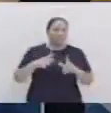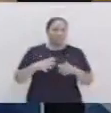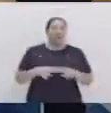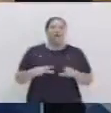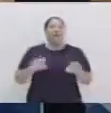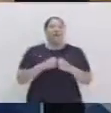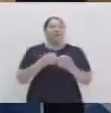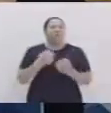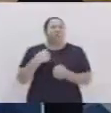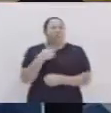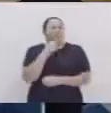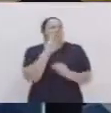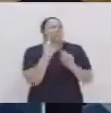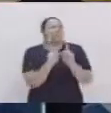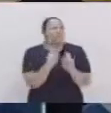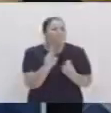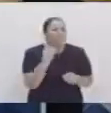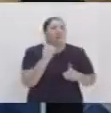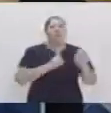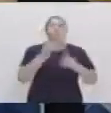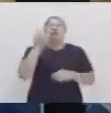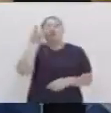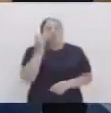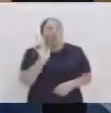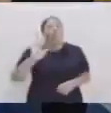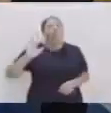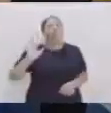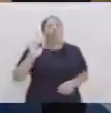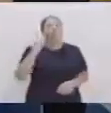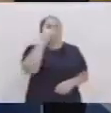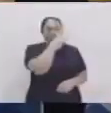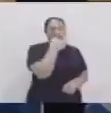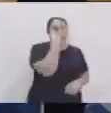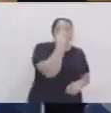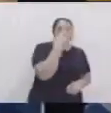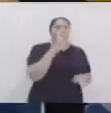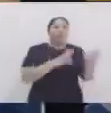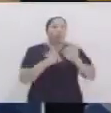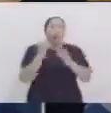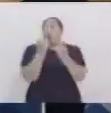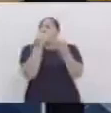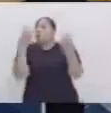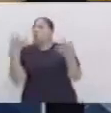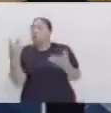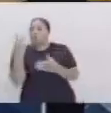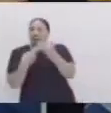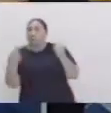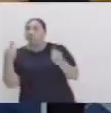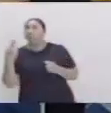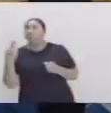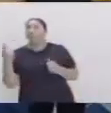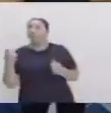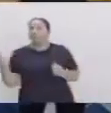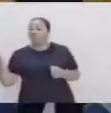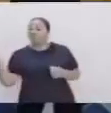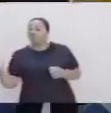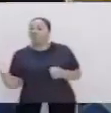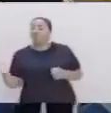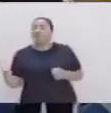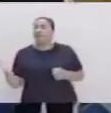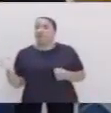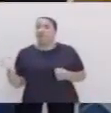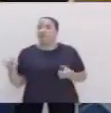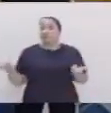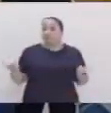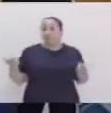pregunto, ¿cuál es la probabilidad de que salga una cara con un número par en el dado? ¿Una cara?